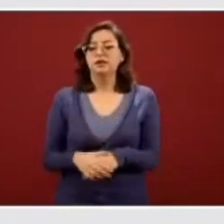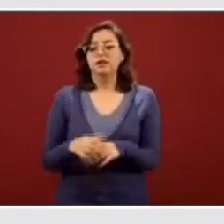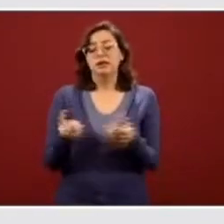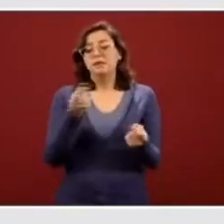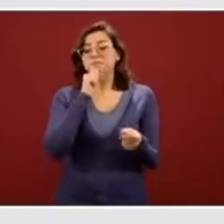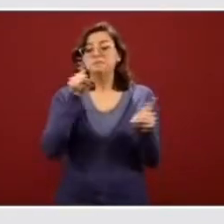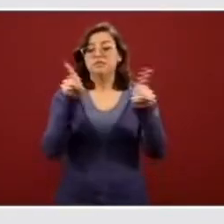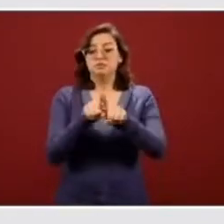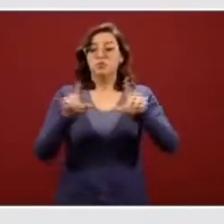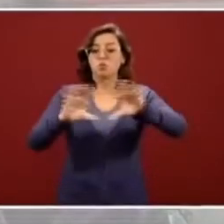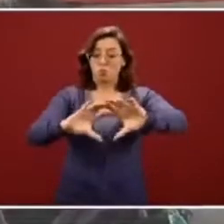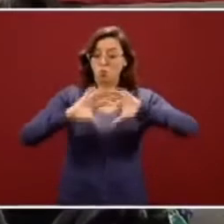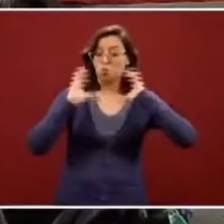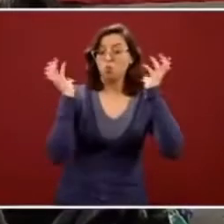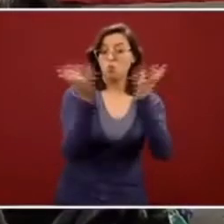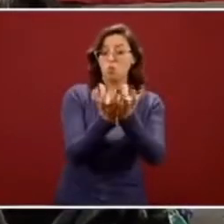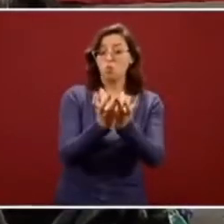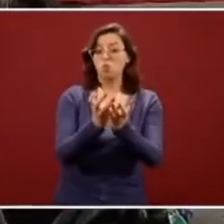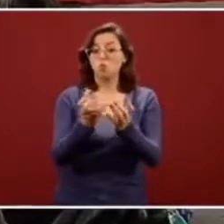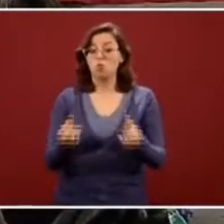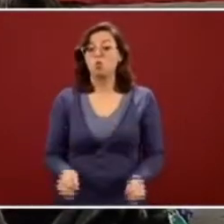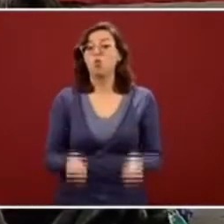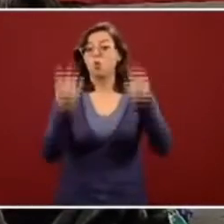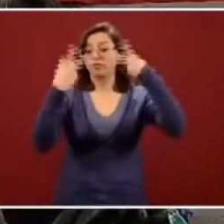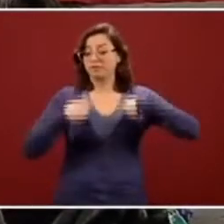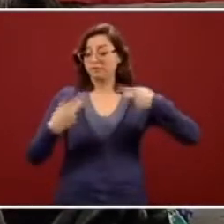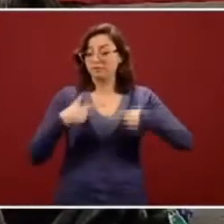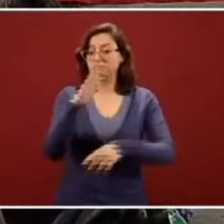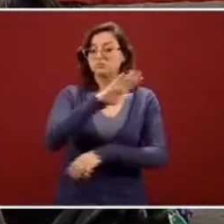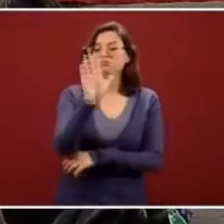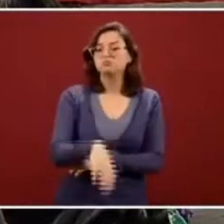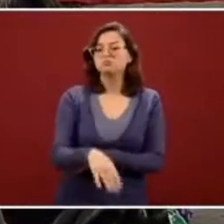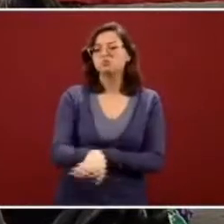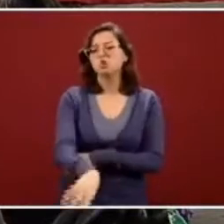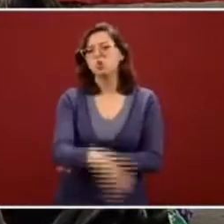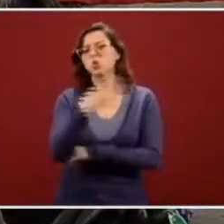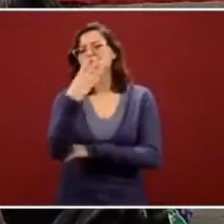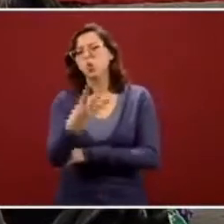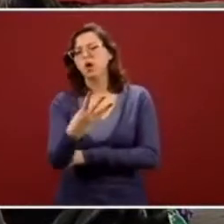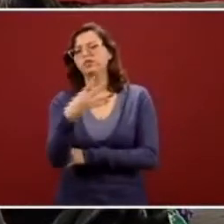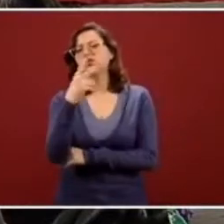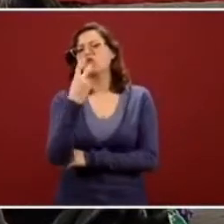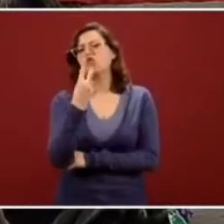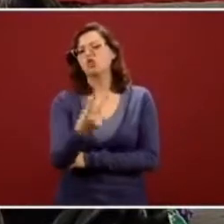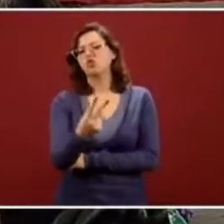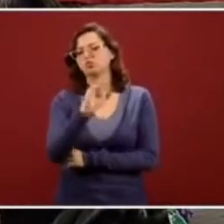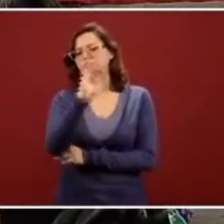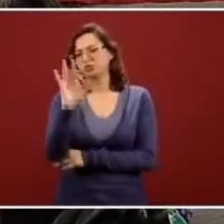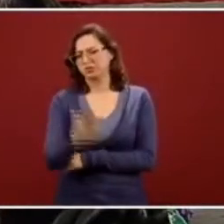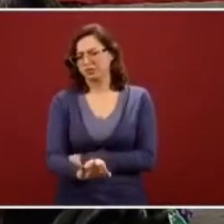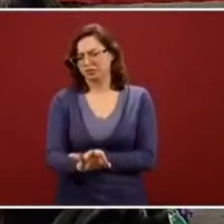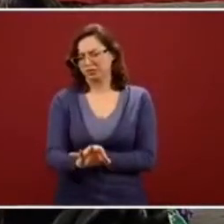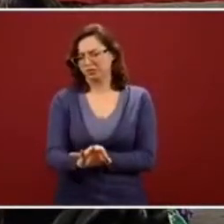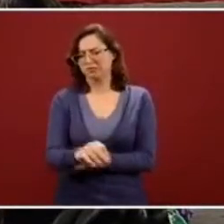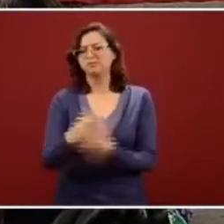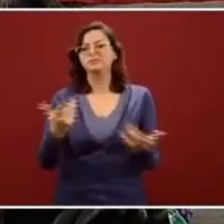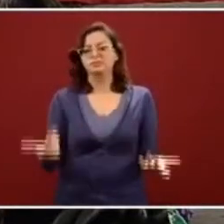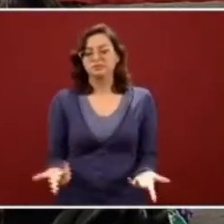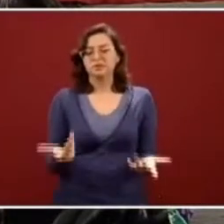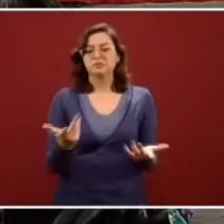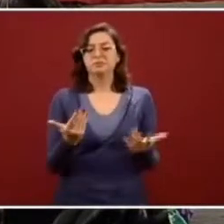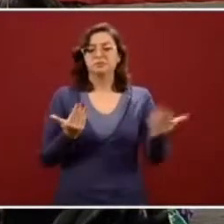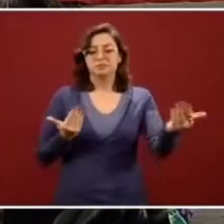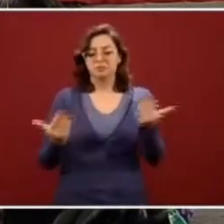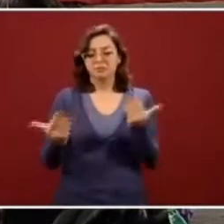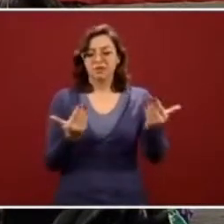global para el corte del día de hoy se encuentra en un 4.2%, y esta tasa puede variar en su momento si la